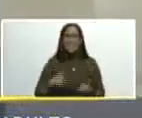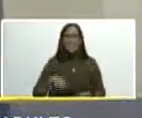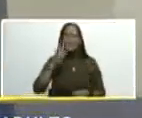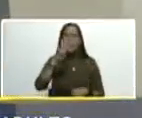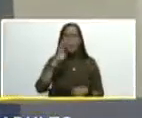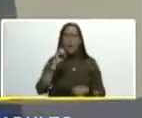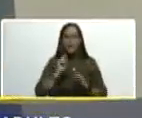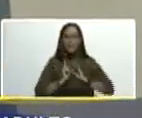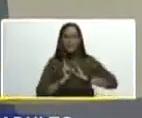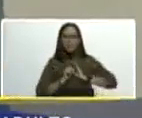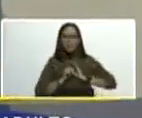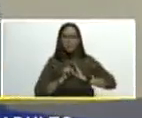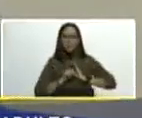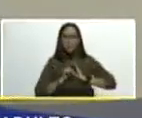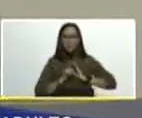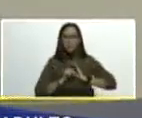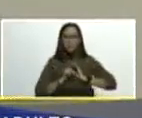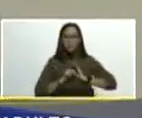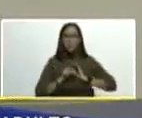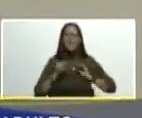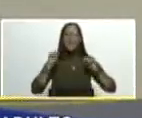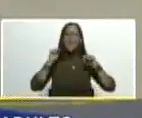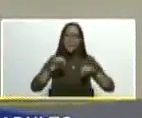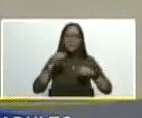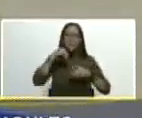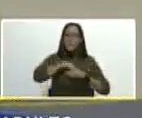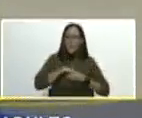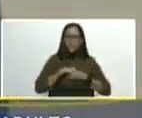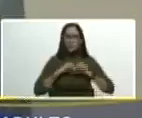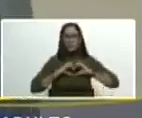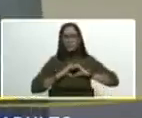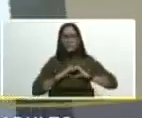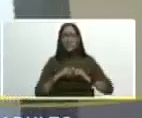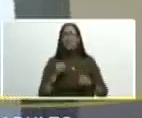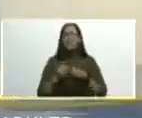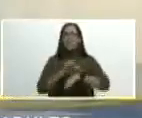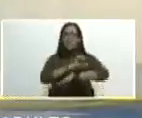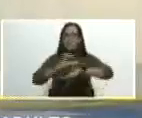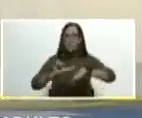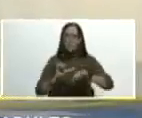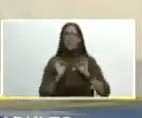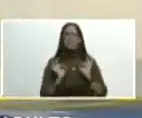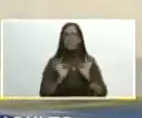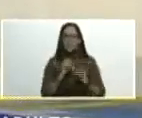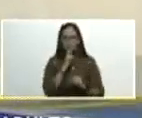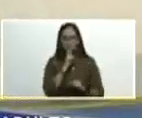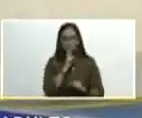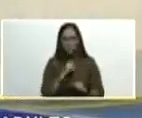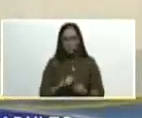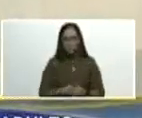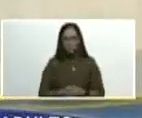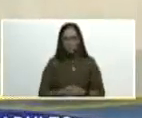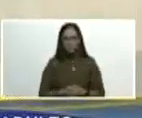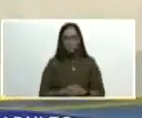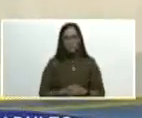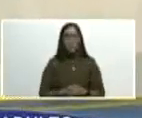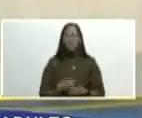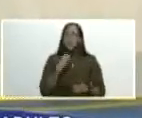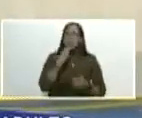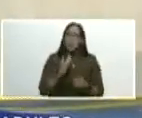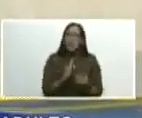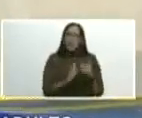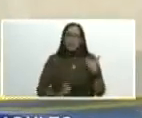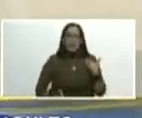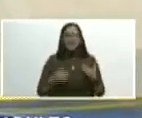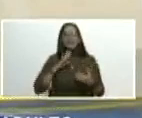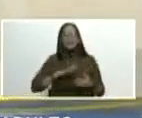40 marcapasos implantados en este centro donde se realizan cirugías de alta complejidad. Bueno, presidente, estamos felices,